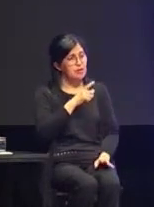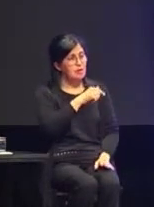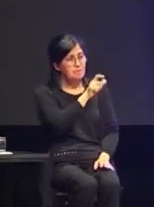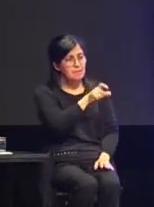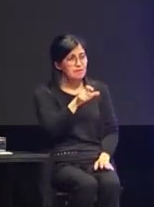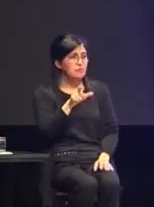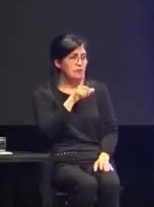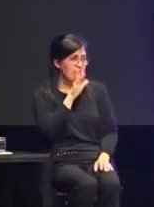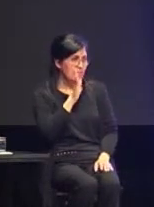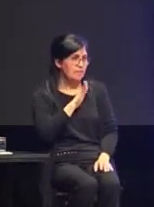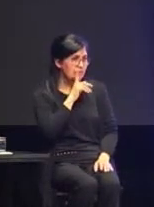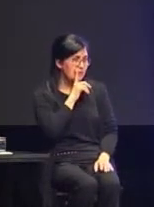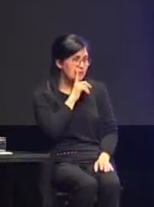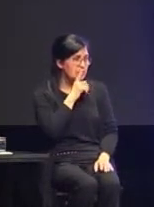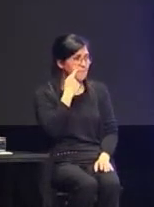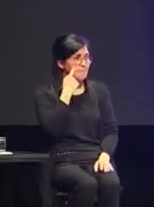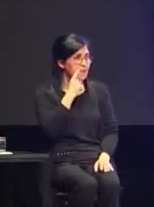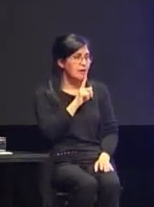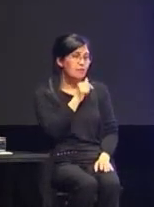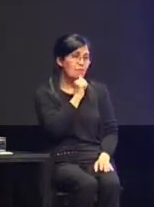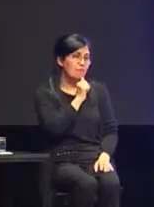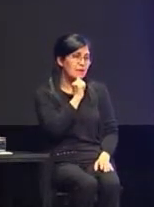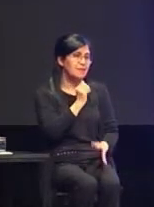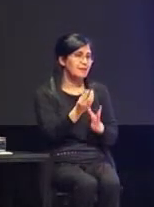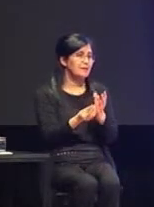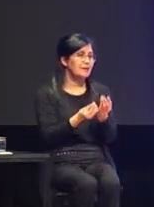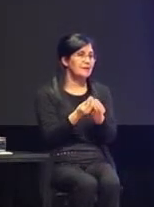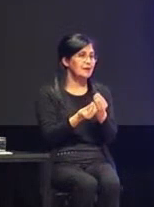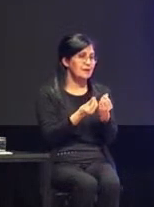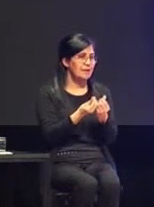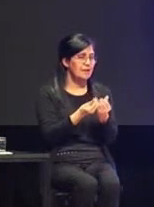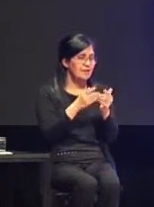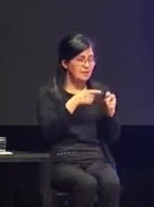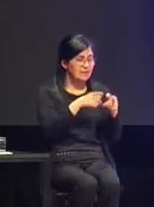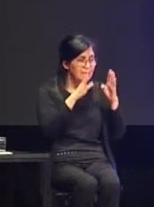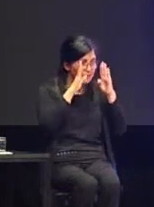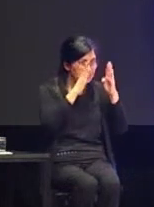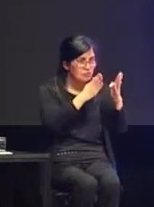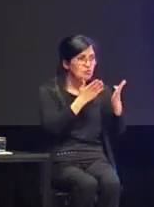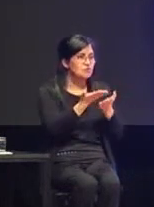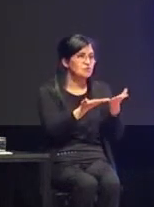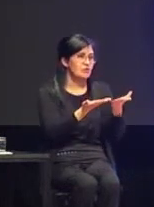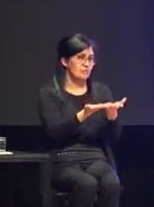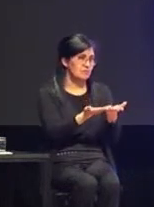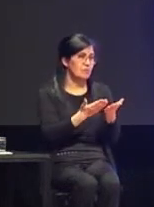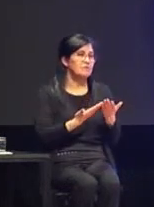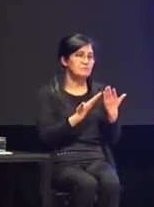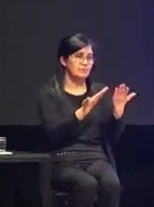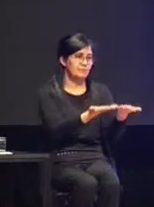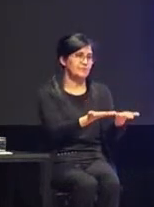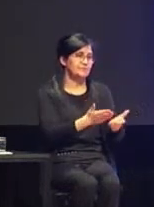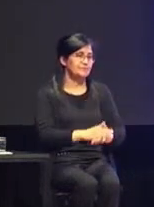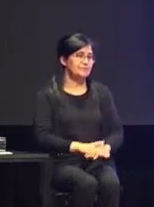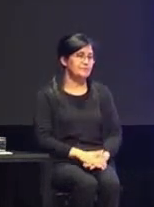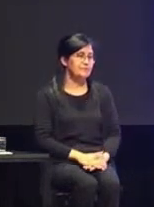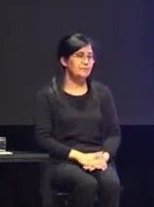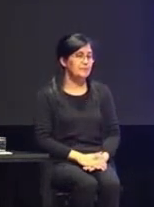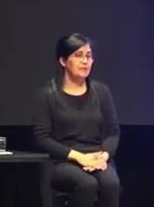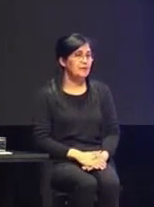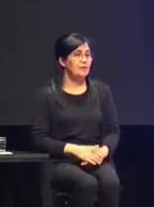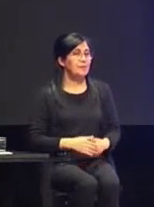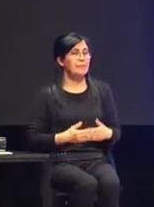podemos tener esto, calidad en la atención y servicios inseguros. O